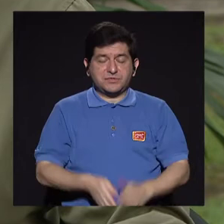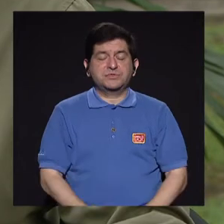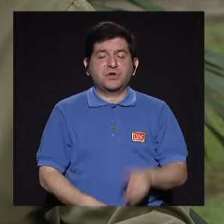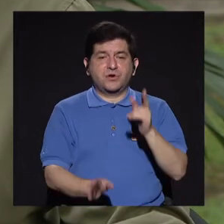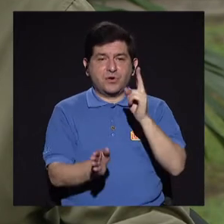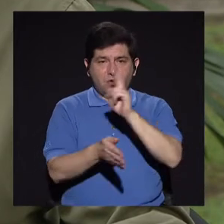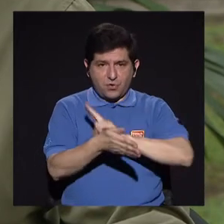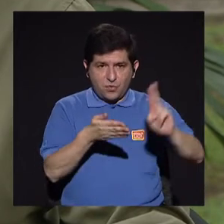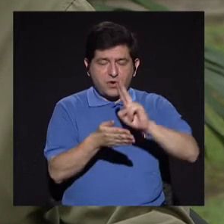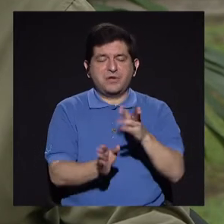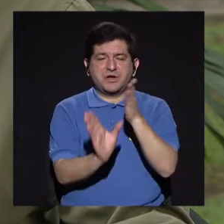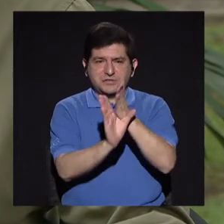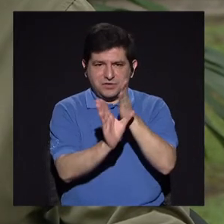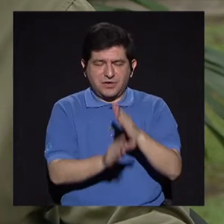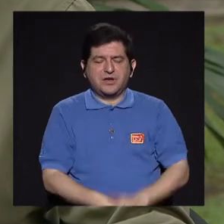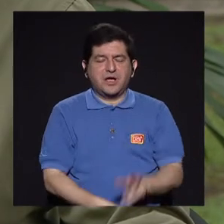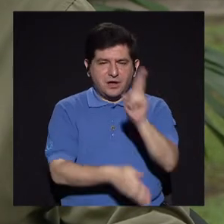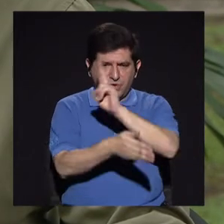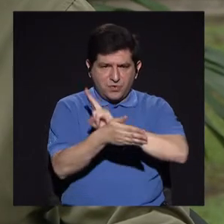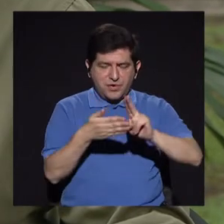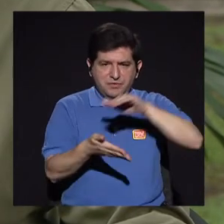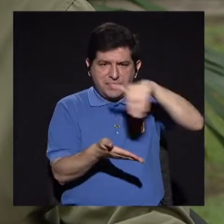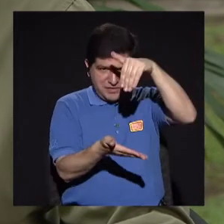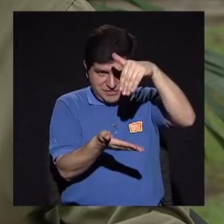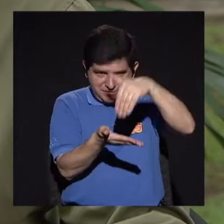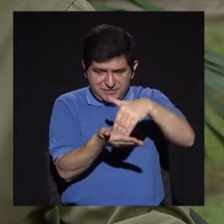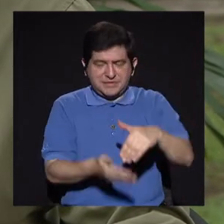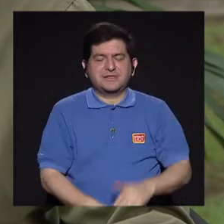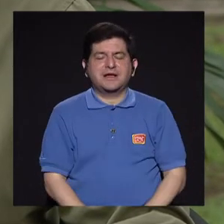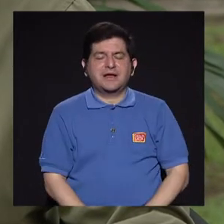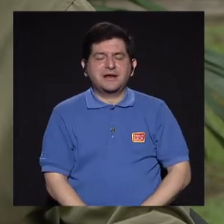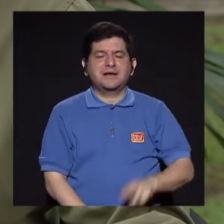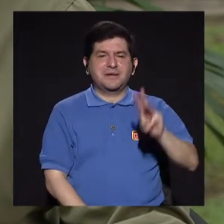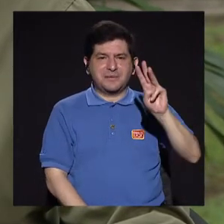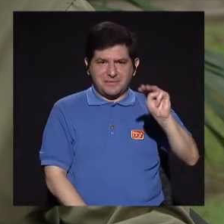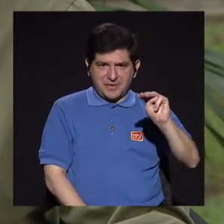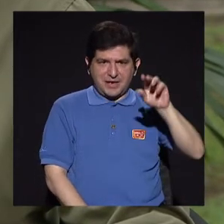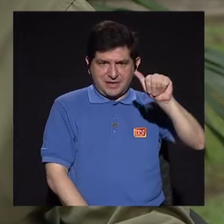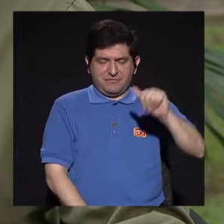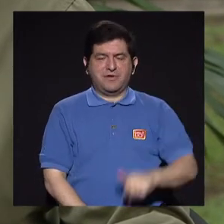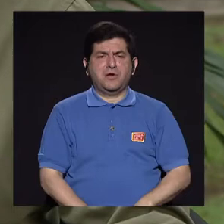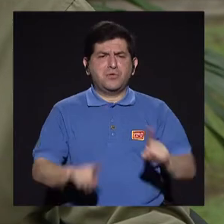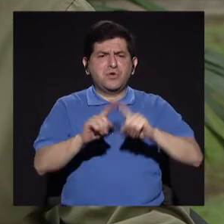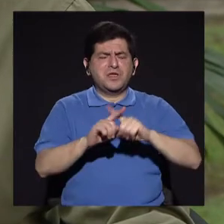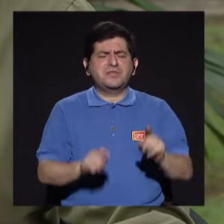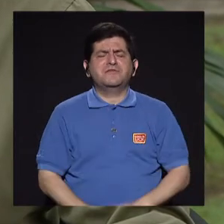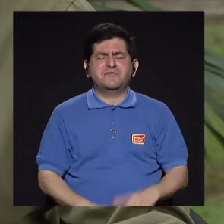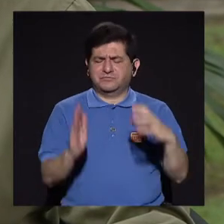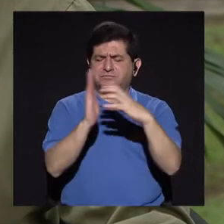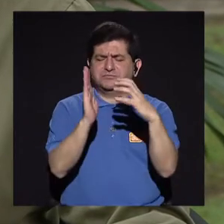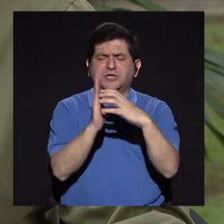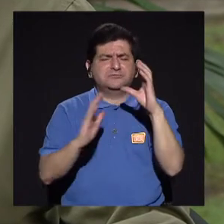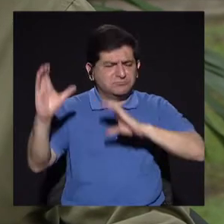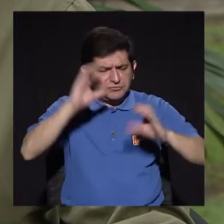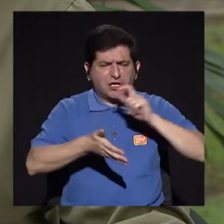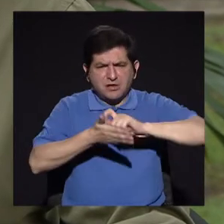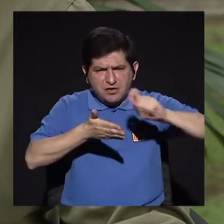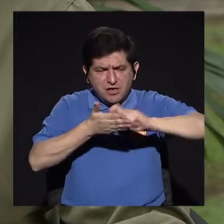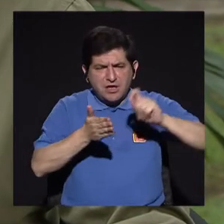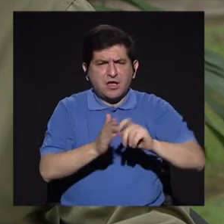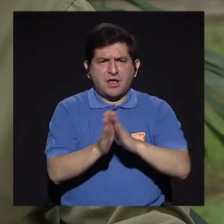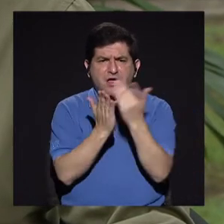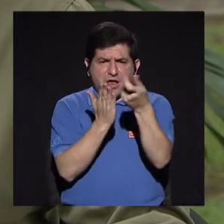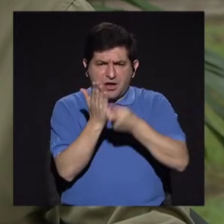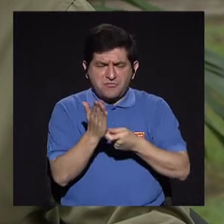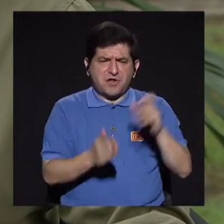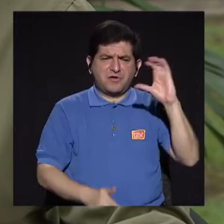Universidad de Psicología de la Universidad Central Marta Abreu de Las Villas y ha publicado diversos artículos científicos también en